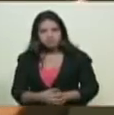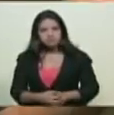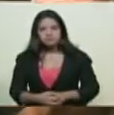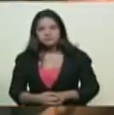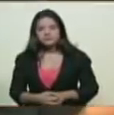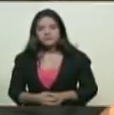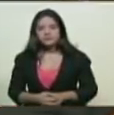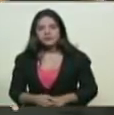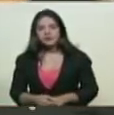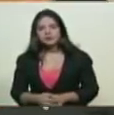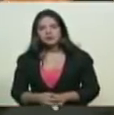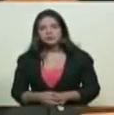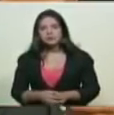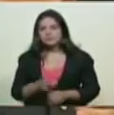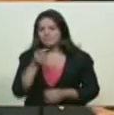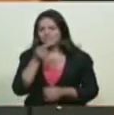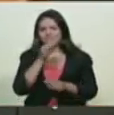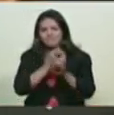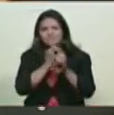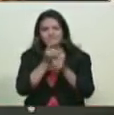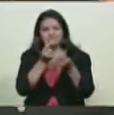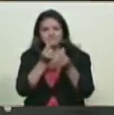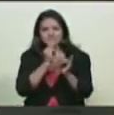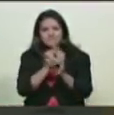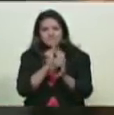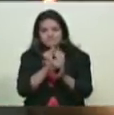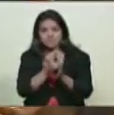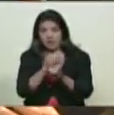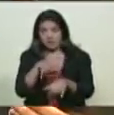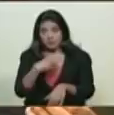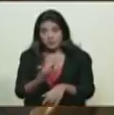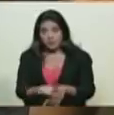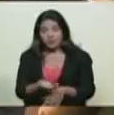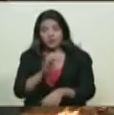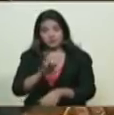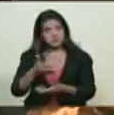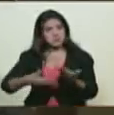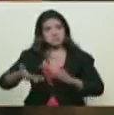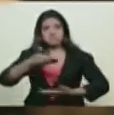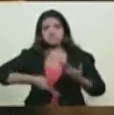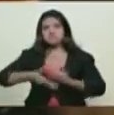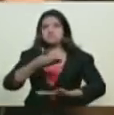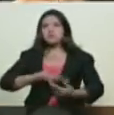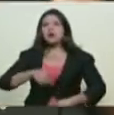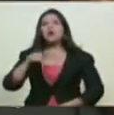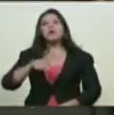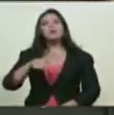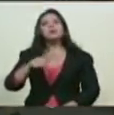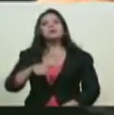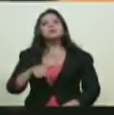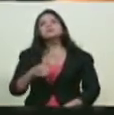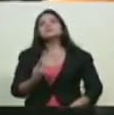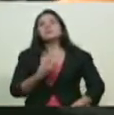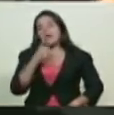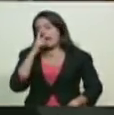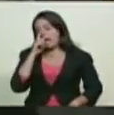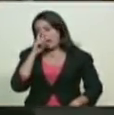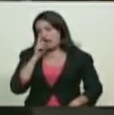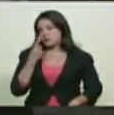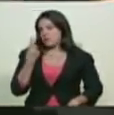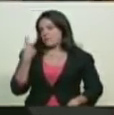digitales christo activos digitales para funcionar en este mercado que hoy solamente el año pasado